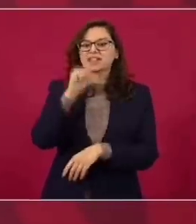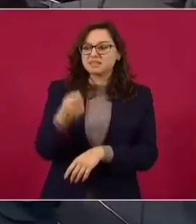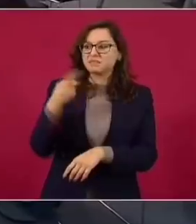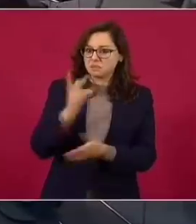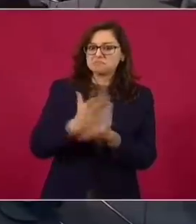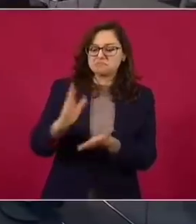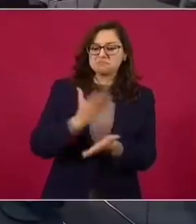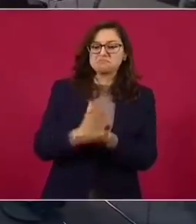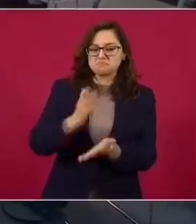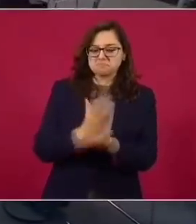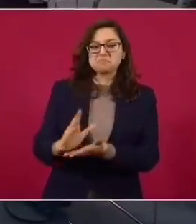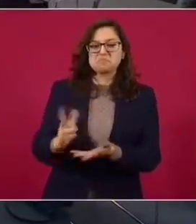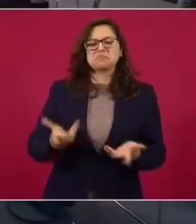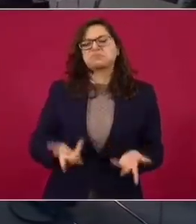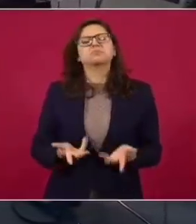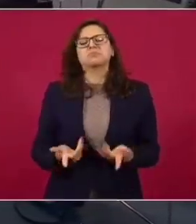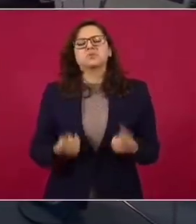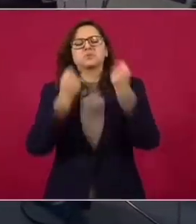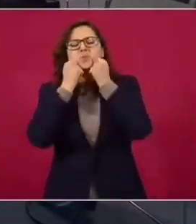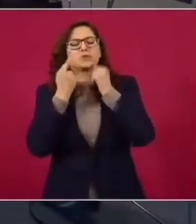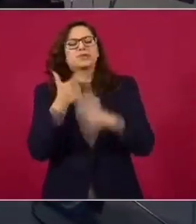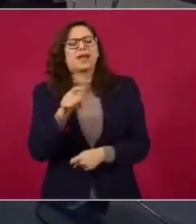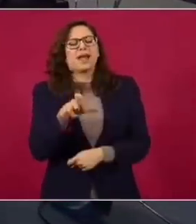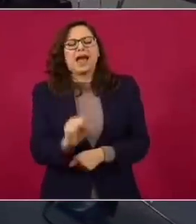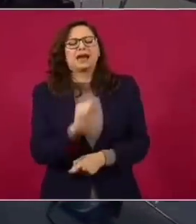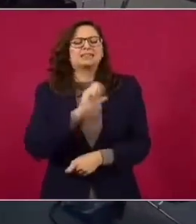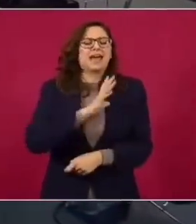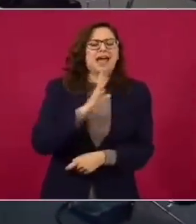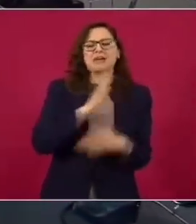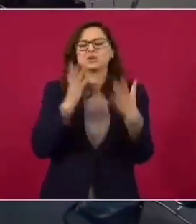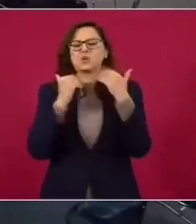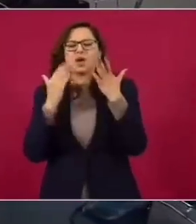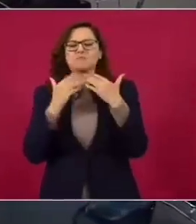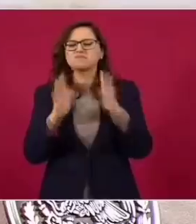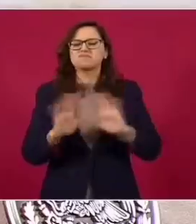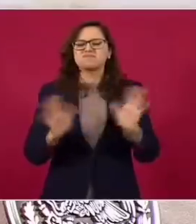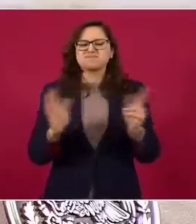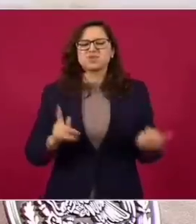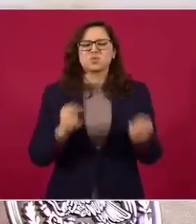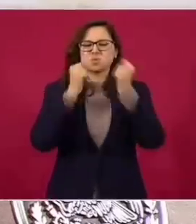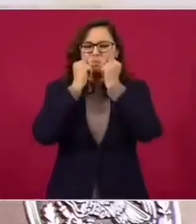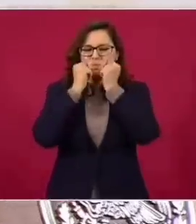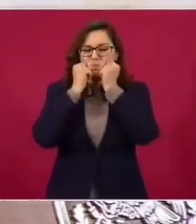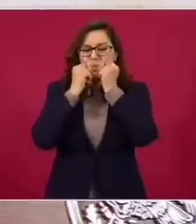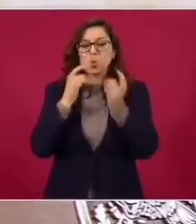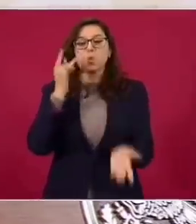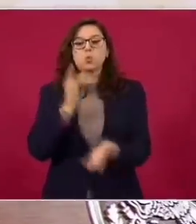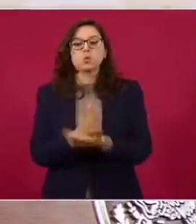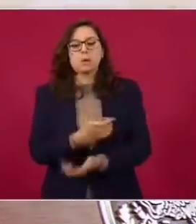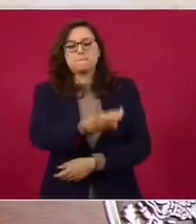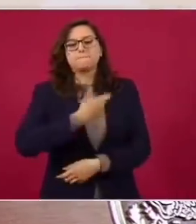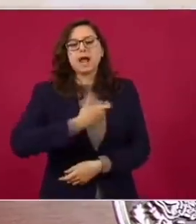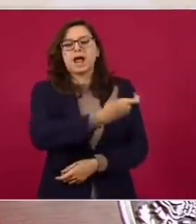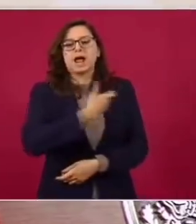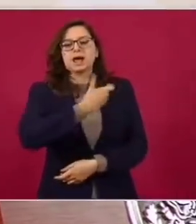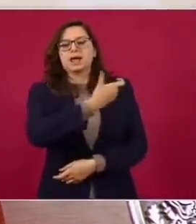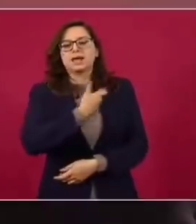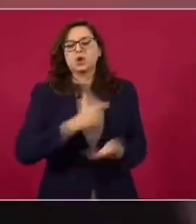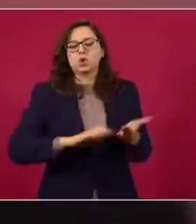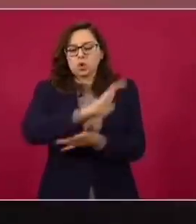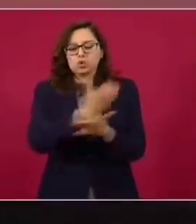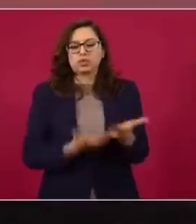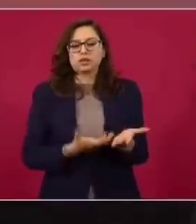Octavio, no les importaba sacar gas, lo que les importaba era el contrato de obra.